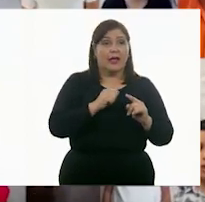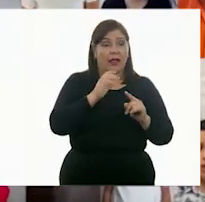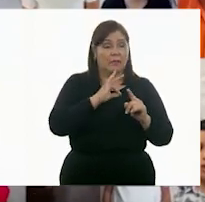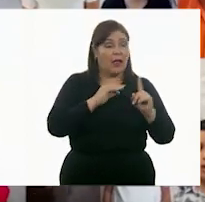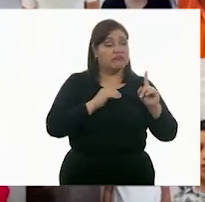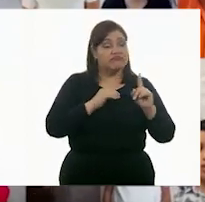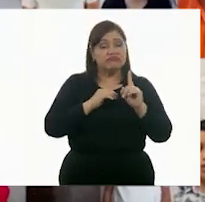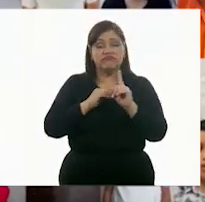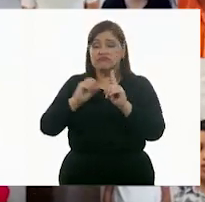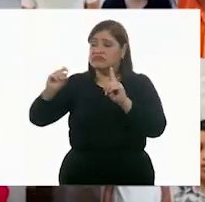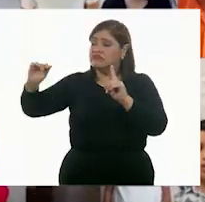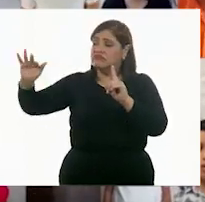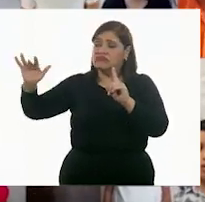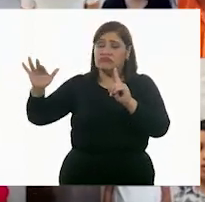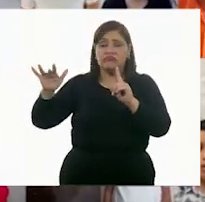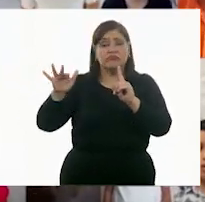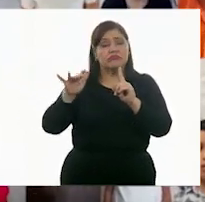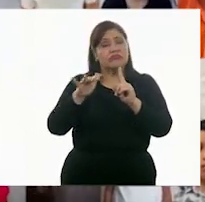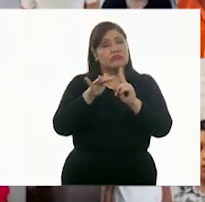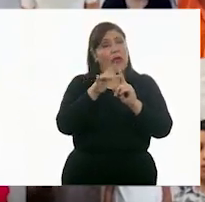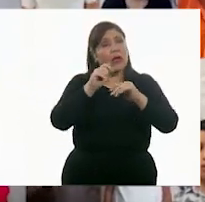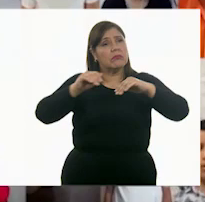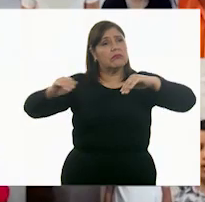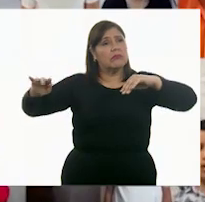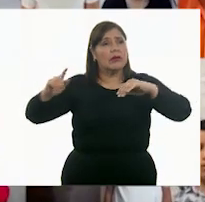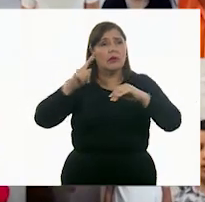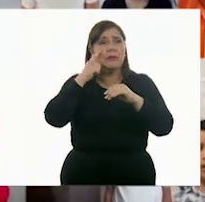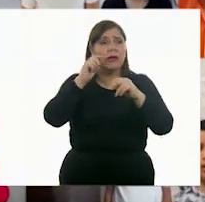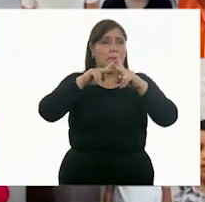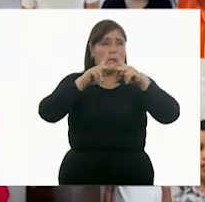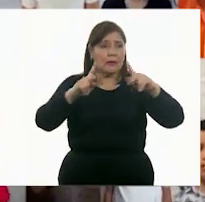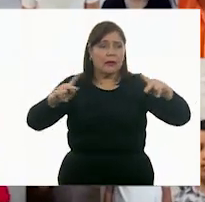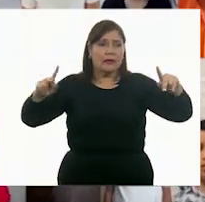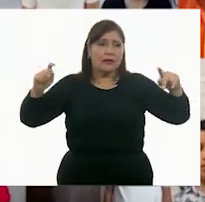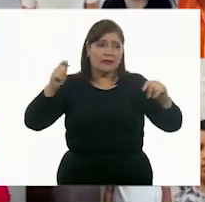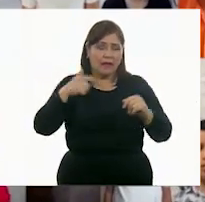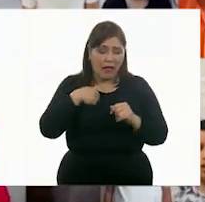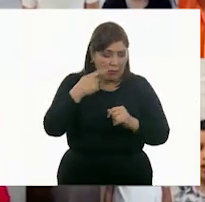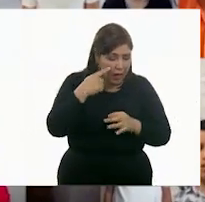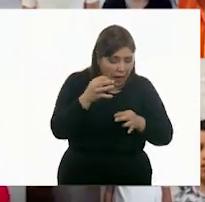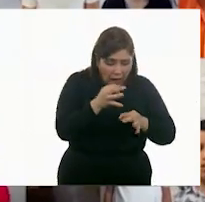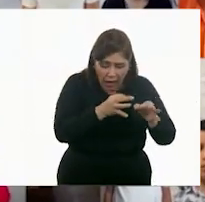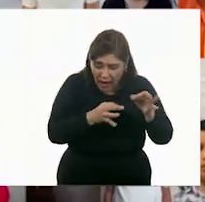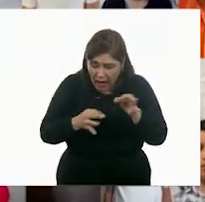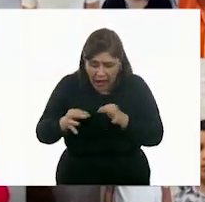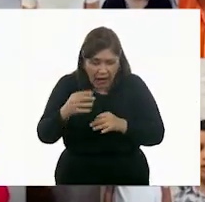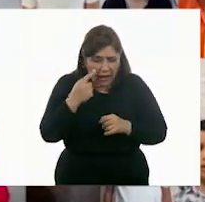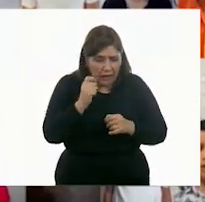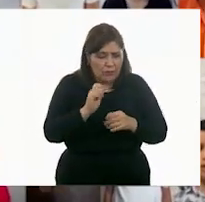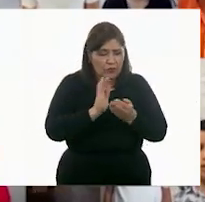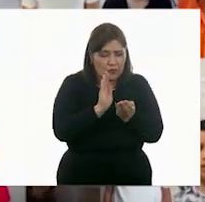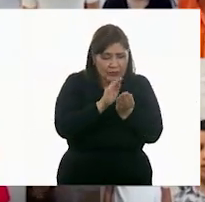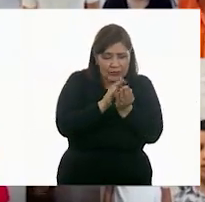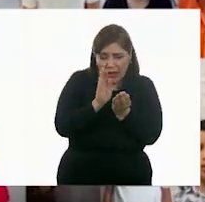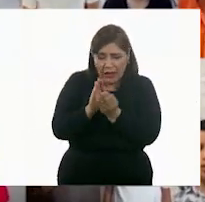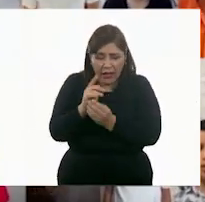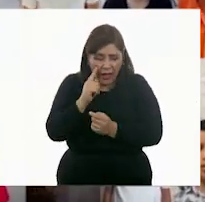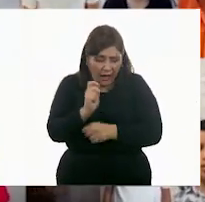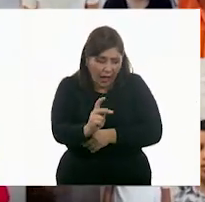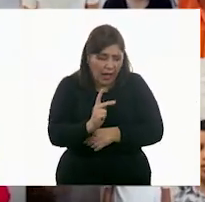la playa se acercó, envidiando a las conchitas por su